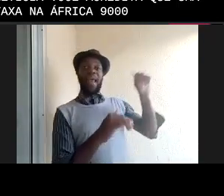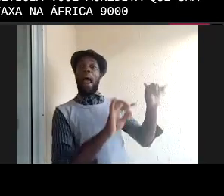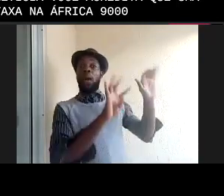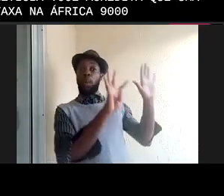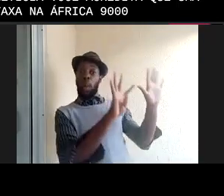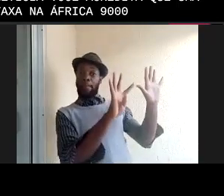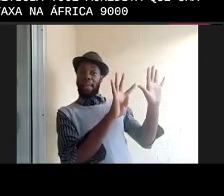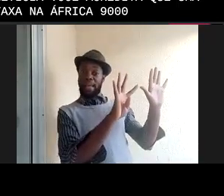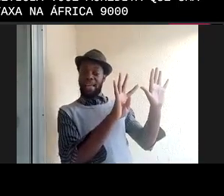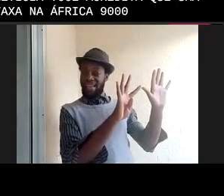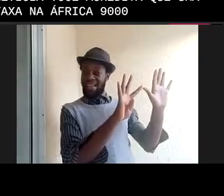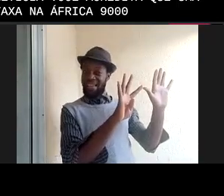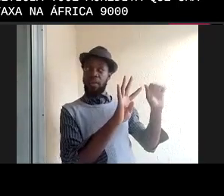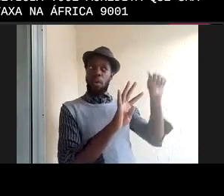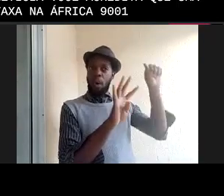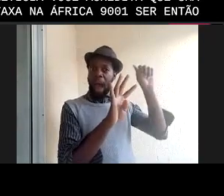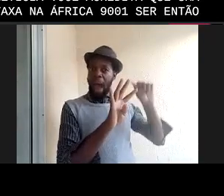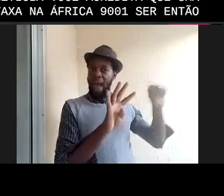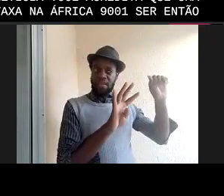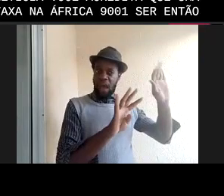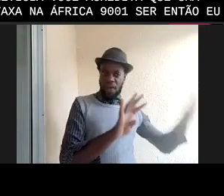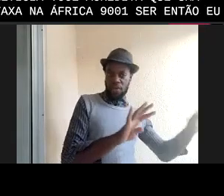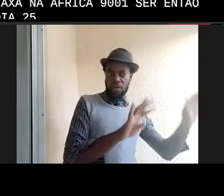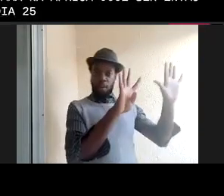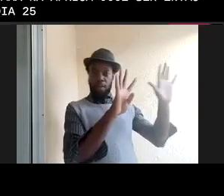excluyendo a Asia Oriental, y el 25